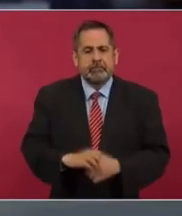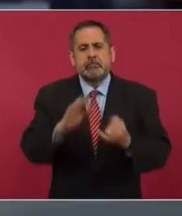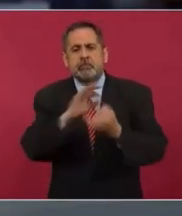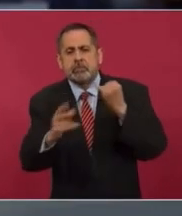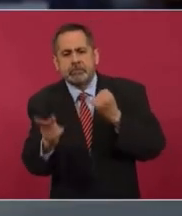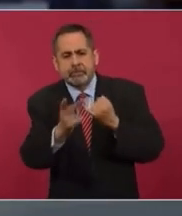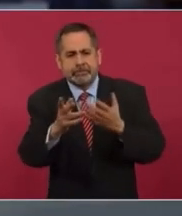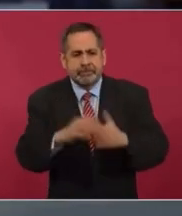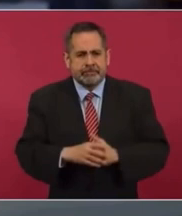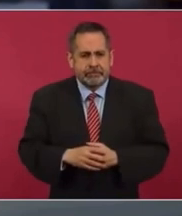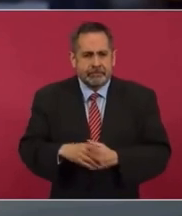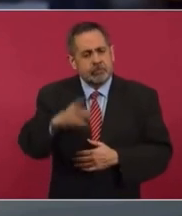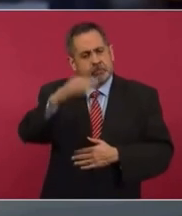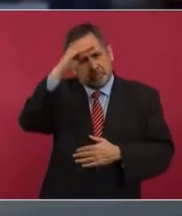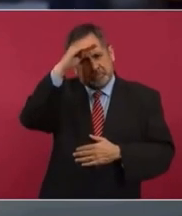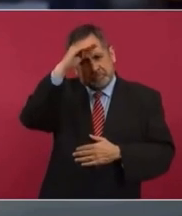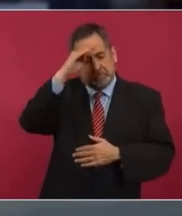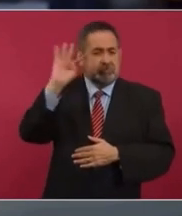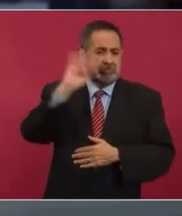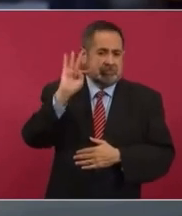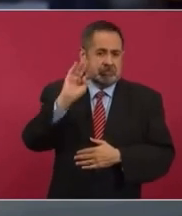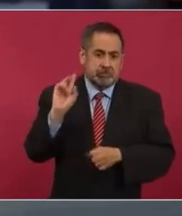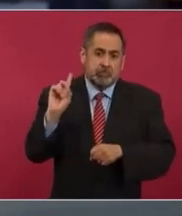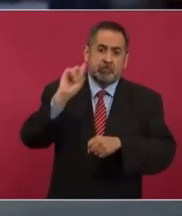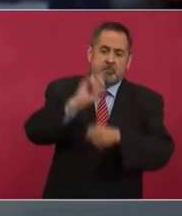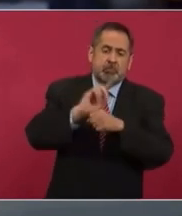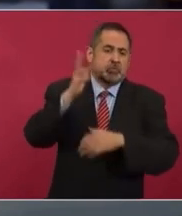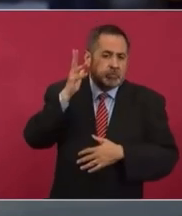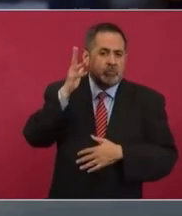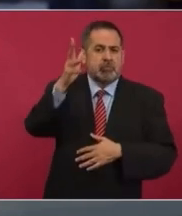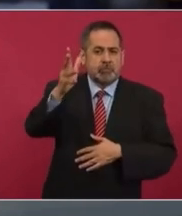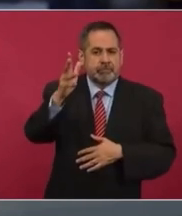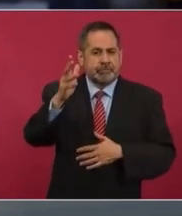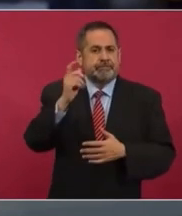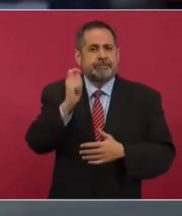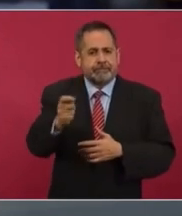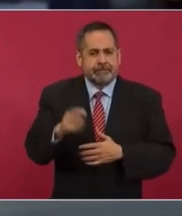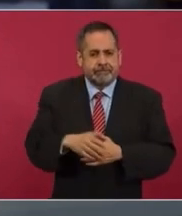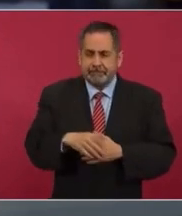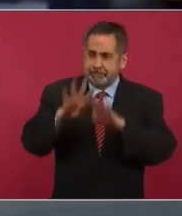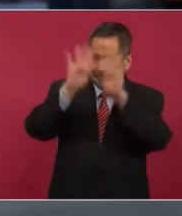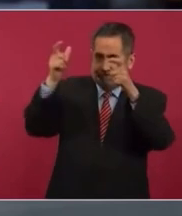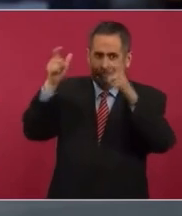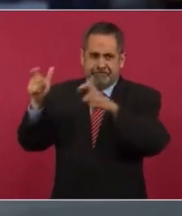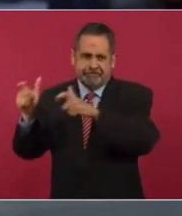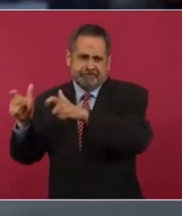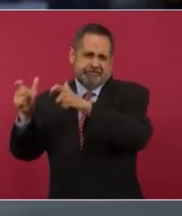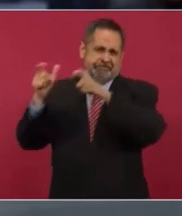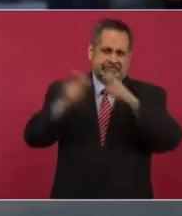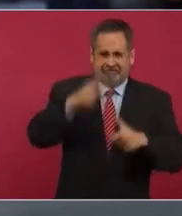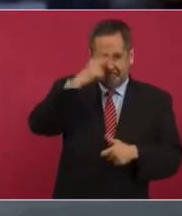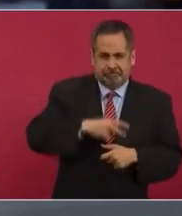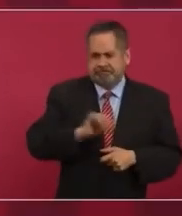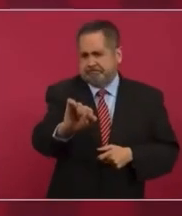pregunta. ¿Piensa que sería un día en el futuro en que el Penacho va a volver a México?